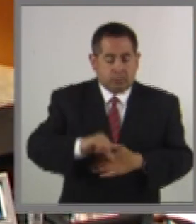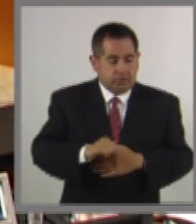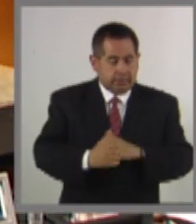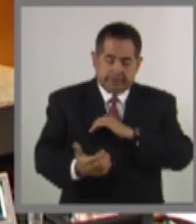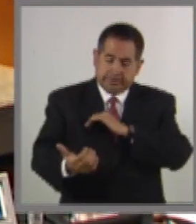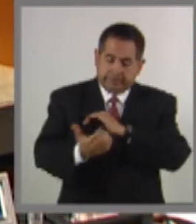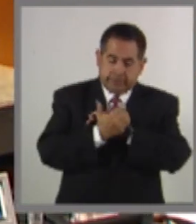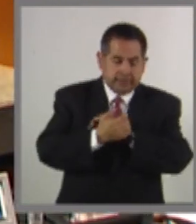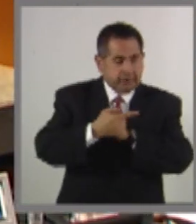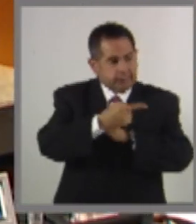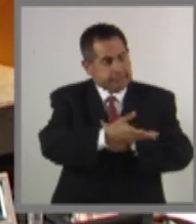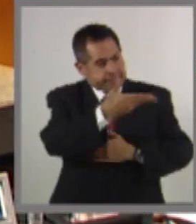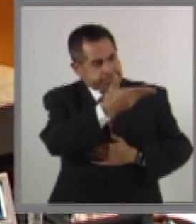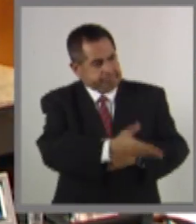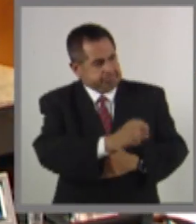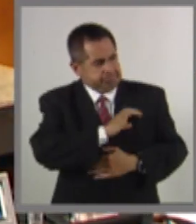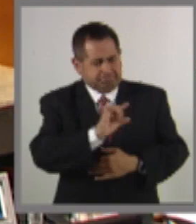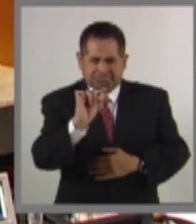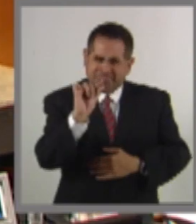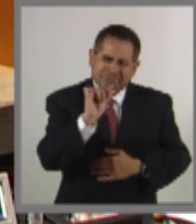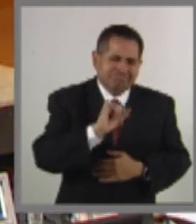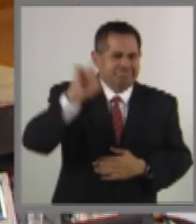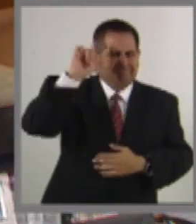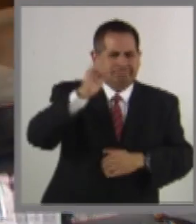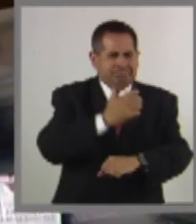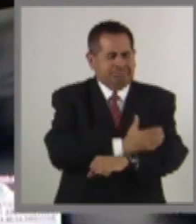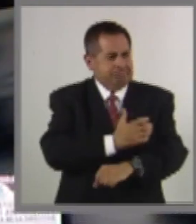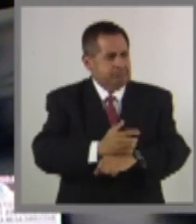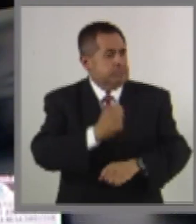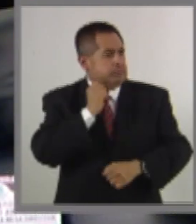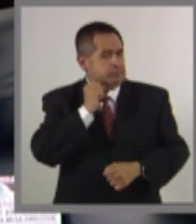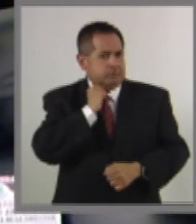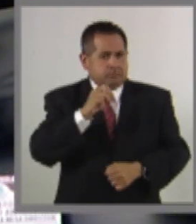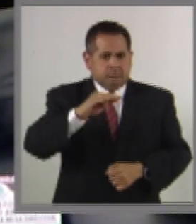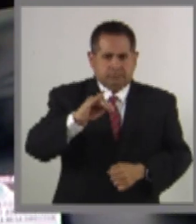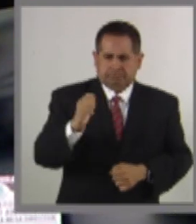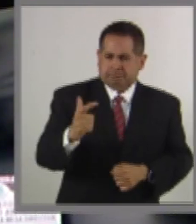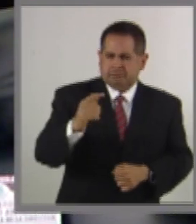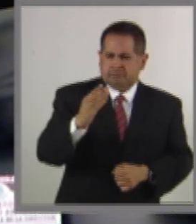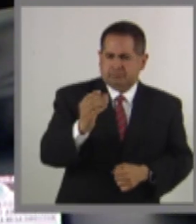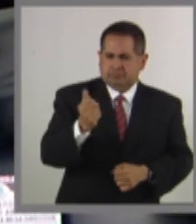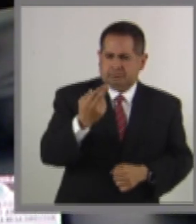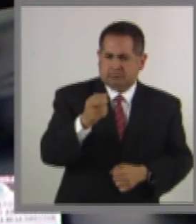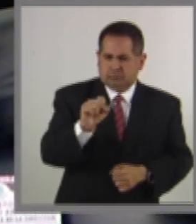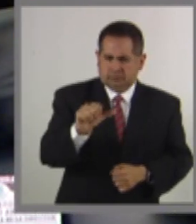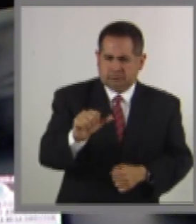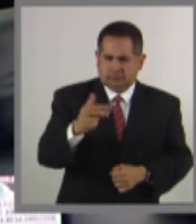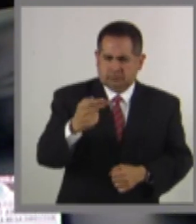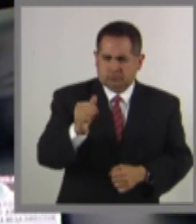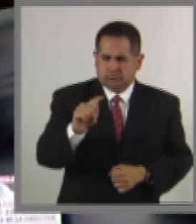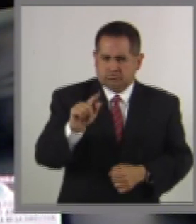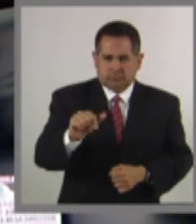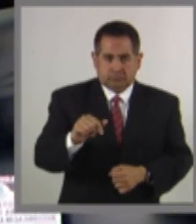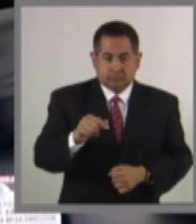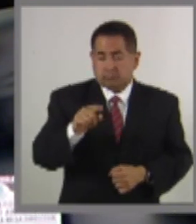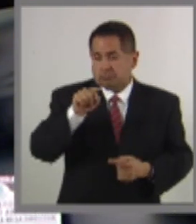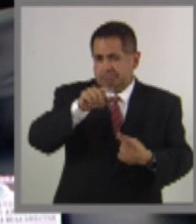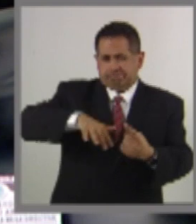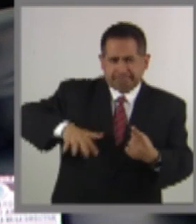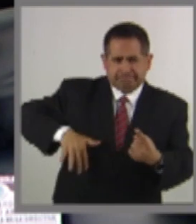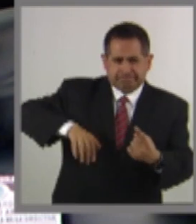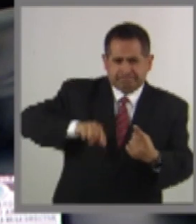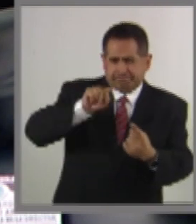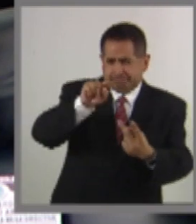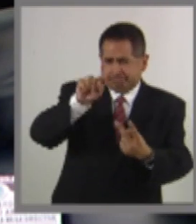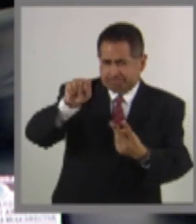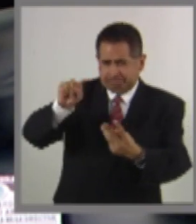licencia un compañero destacado y querido, el senador Luis Miguel Barbosa Huerta. Los comentarios expresados en